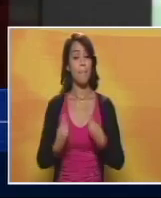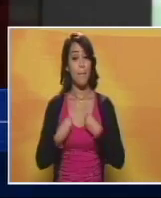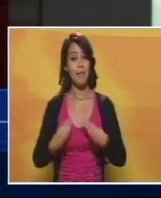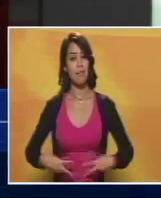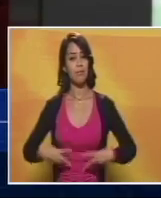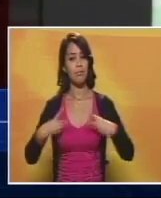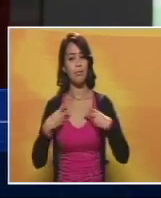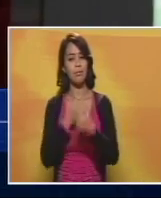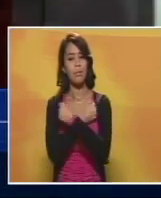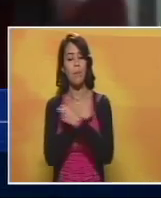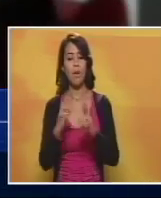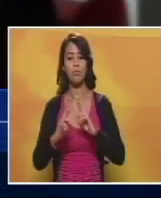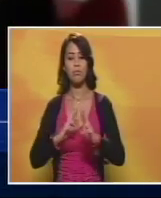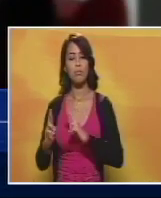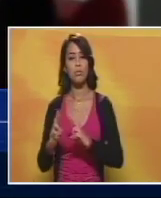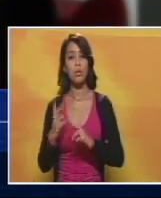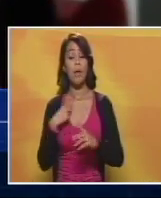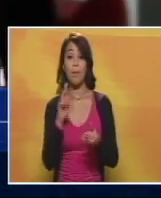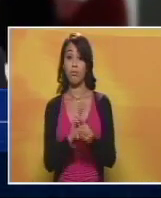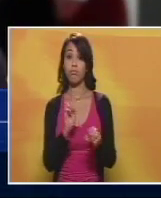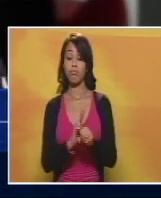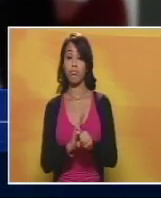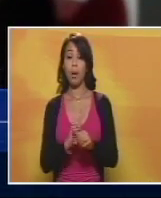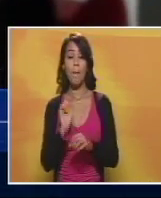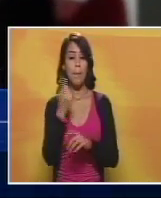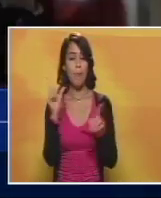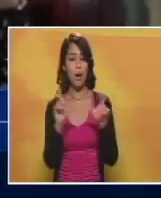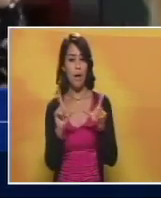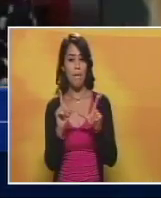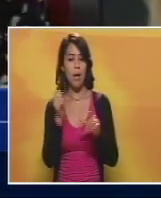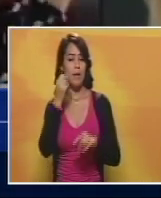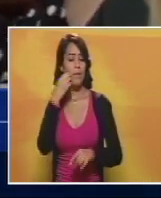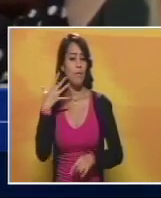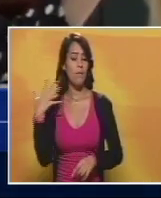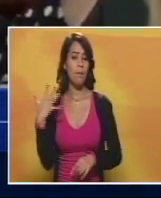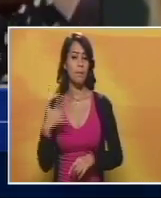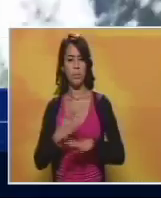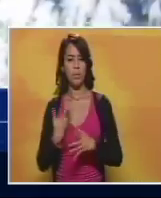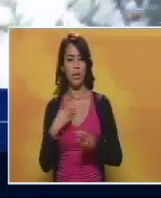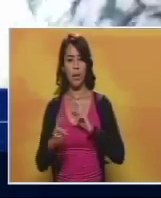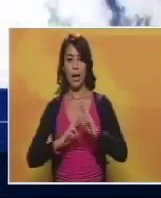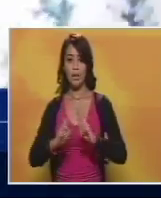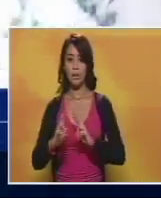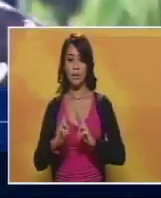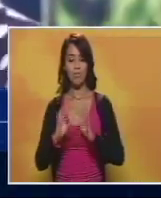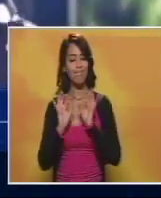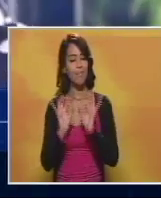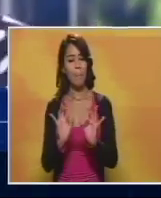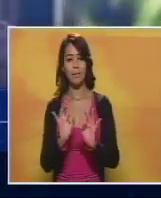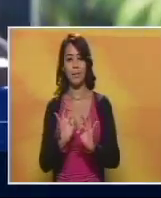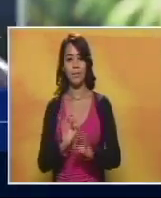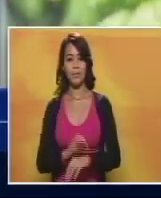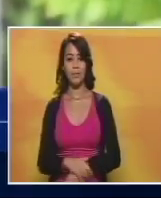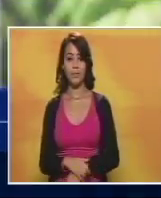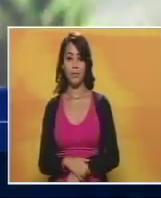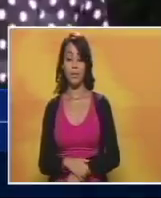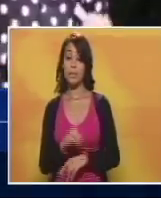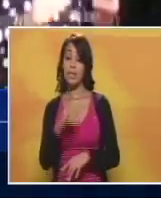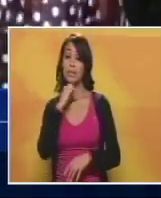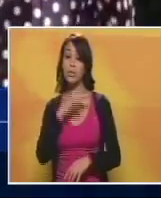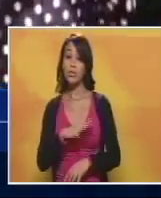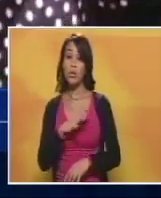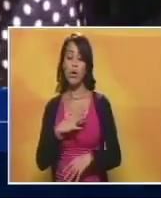Una administradora identificada como Rosibel Briceño Baute falleció tras inyectarse una sustancia desconocida en un centro de procedimientos estéticos